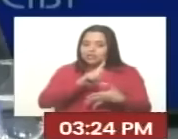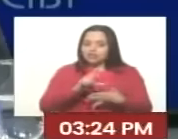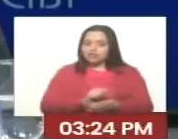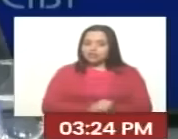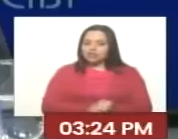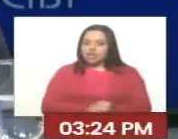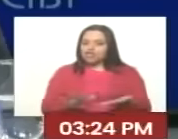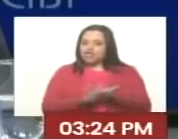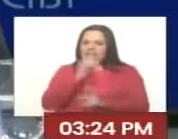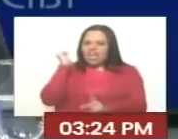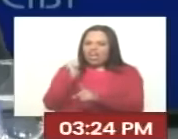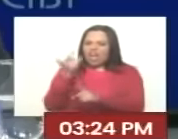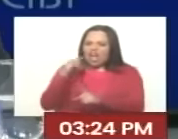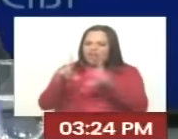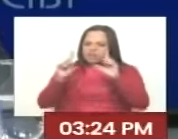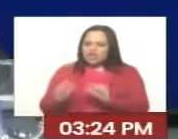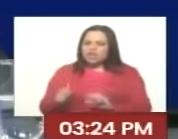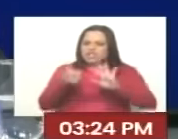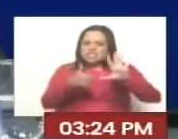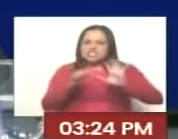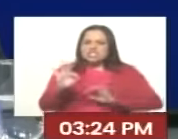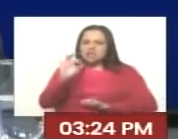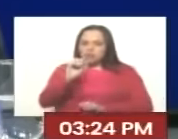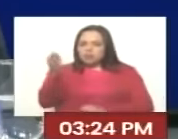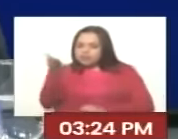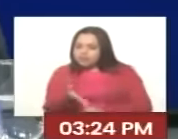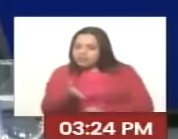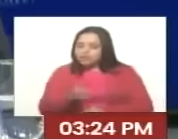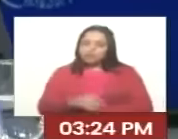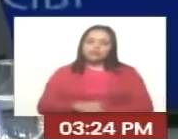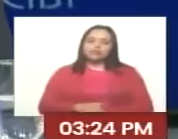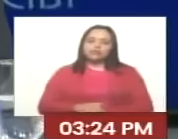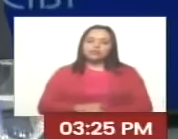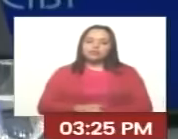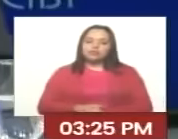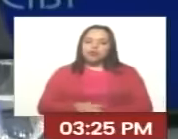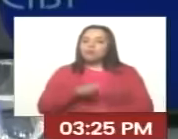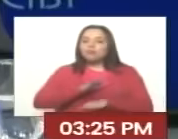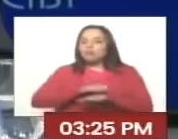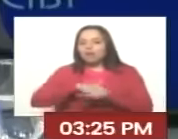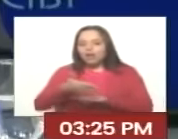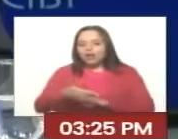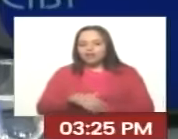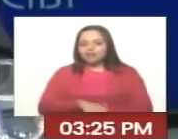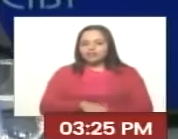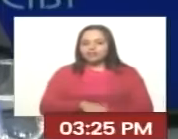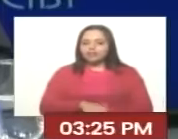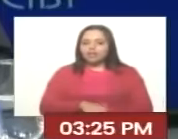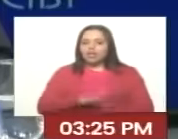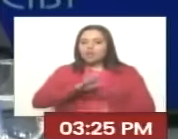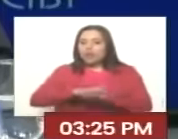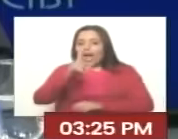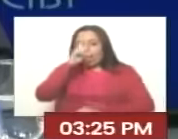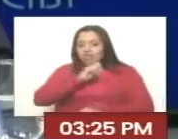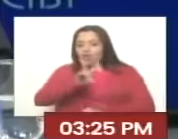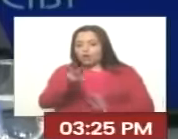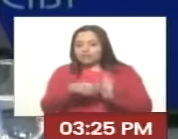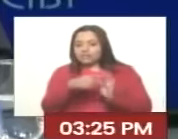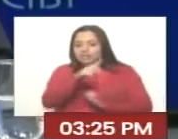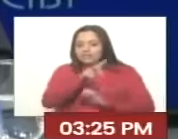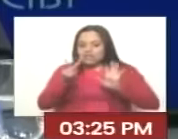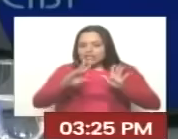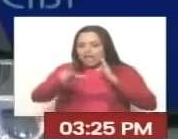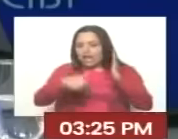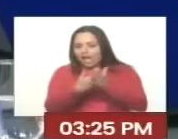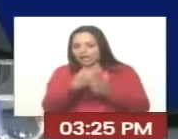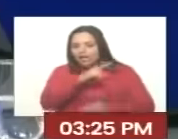delito de homicidio ha disminuido un 63%. ¿Por qué? Porque fíjate, en el año 2017 al